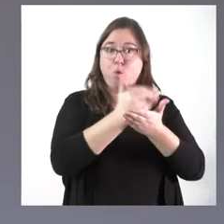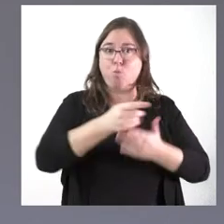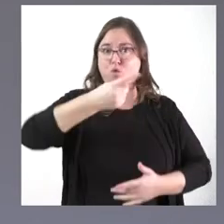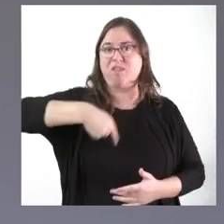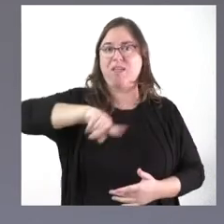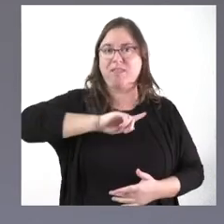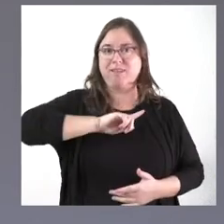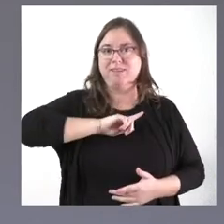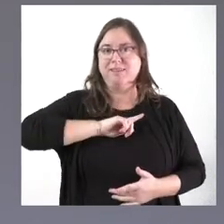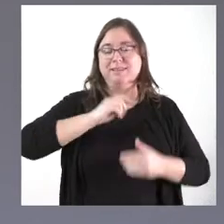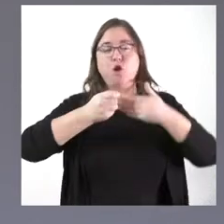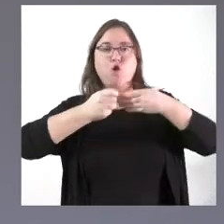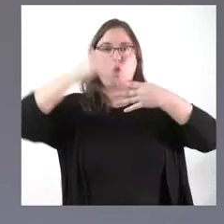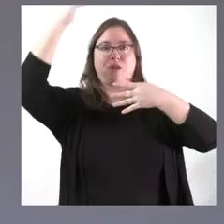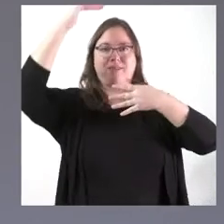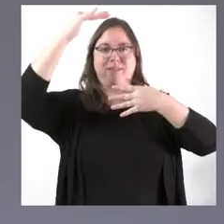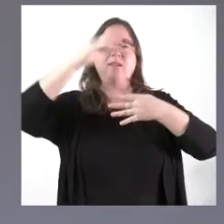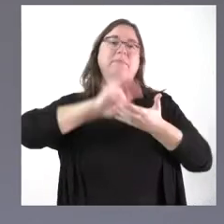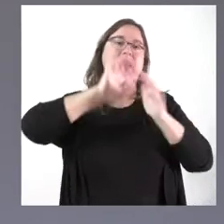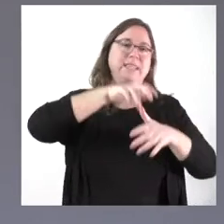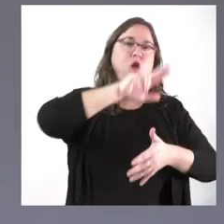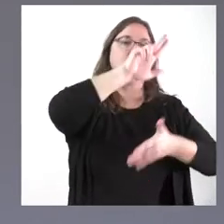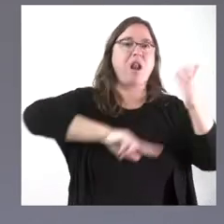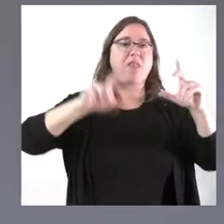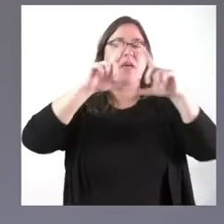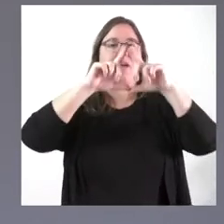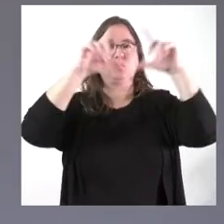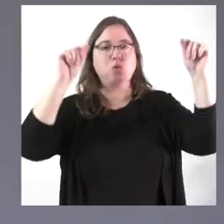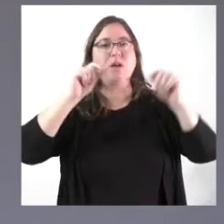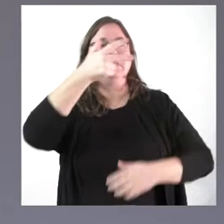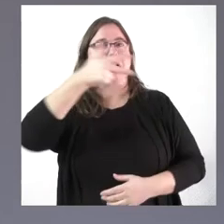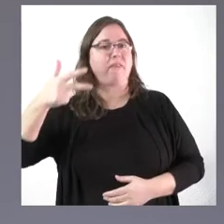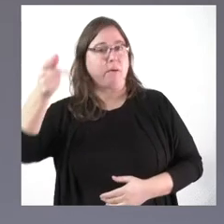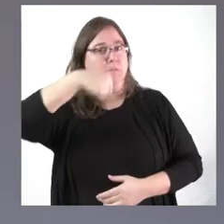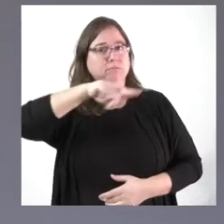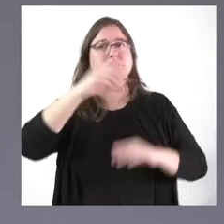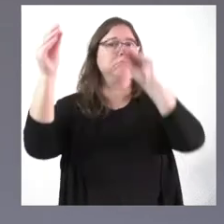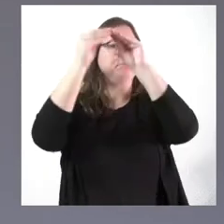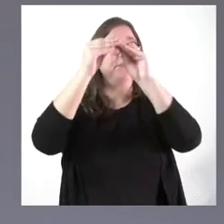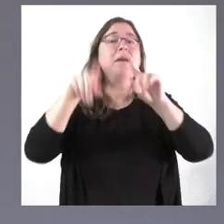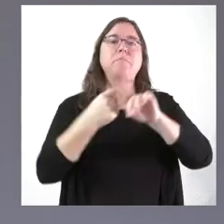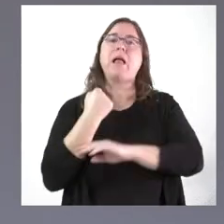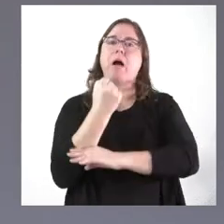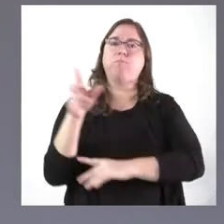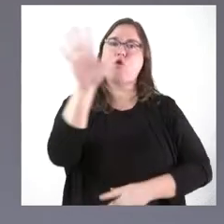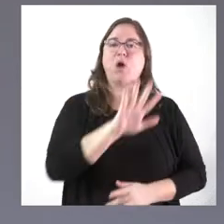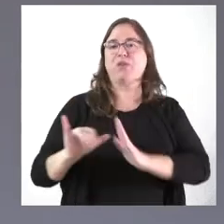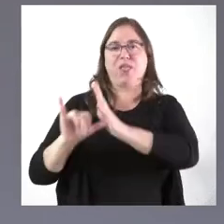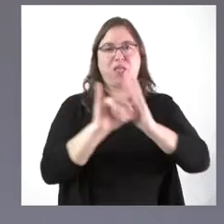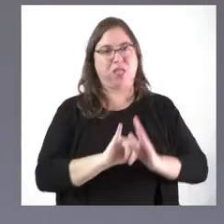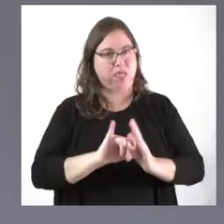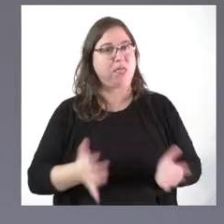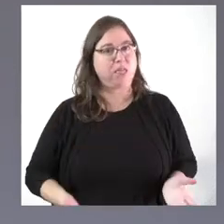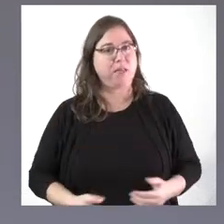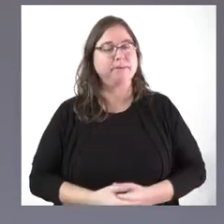del noroeste de España castella León Galicia Asturias cantabria y apoyadas por otras comunidades vecinas nuestras no